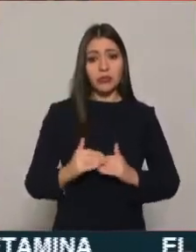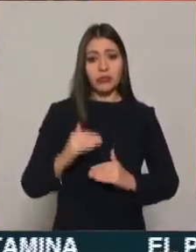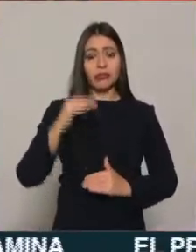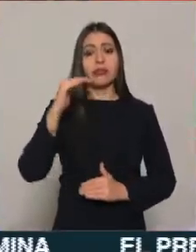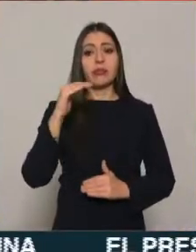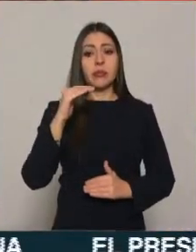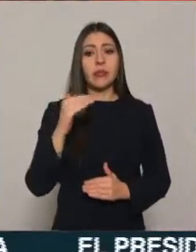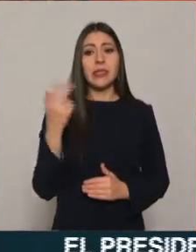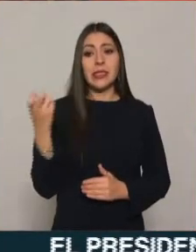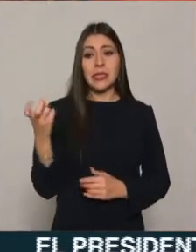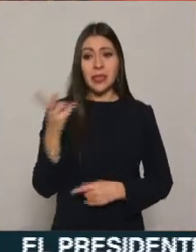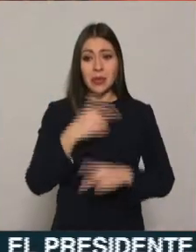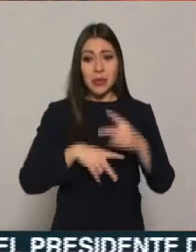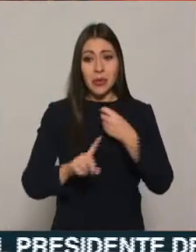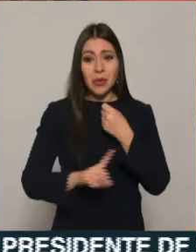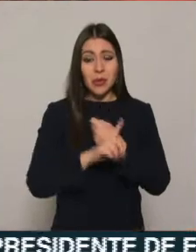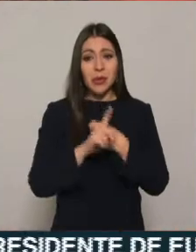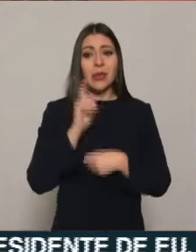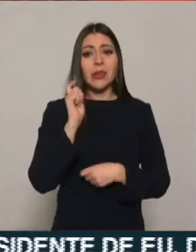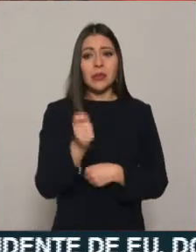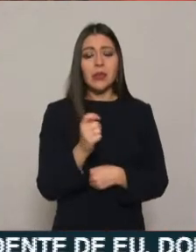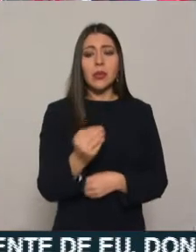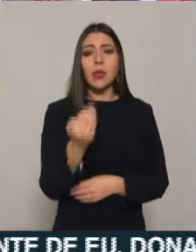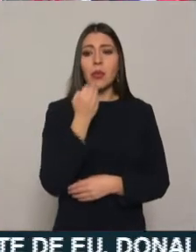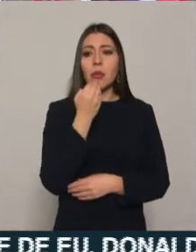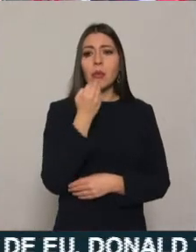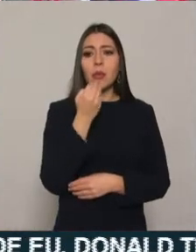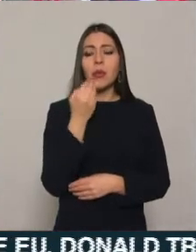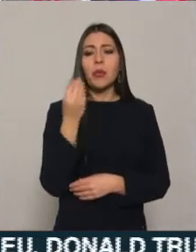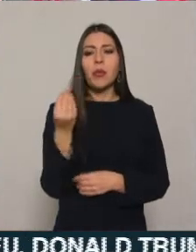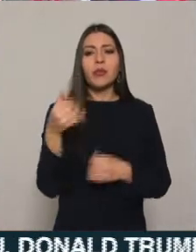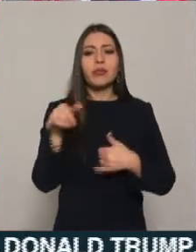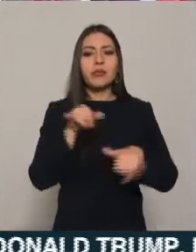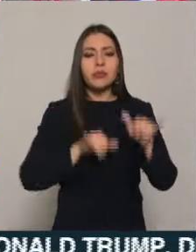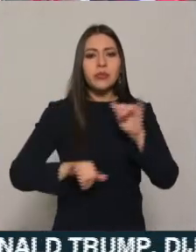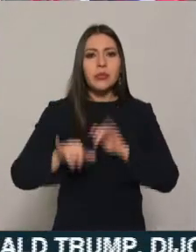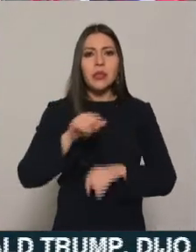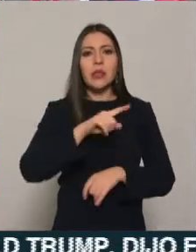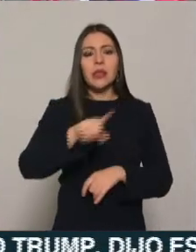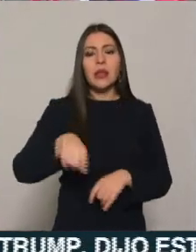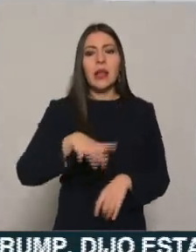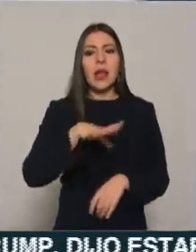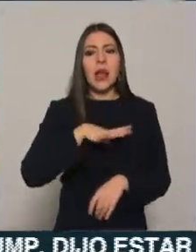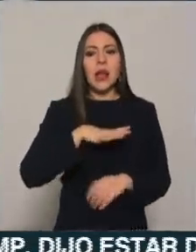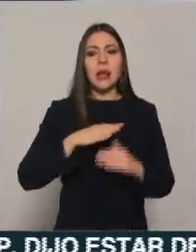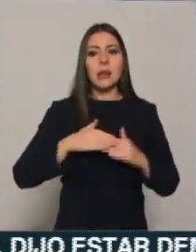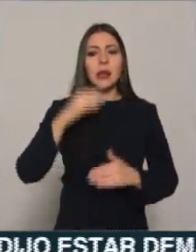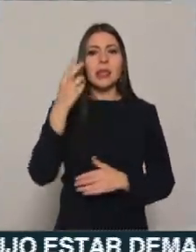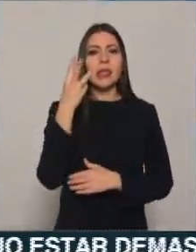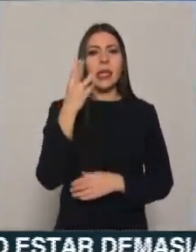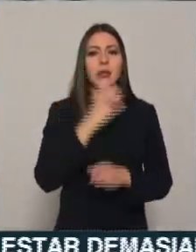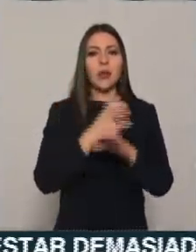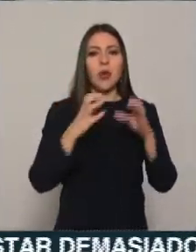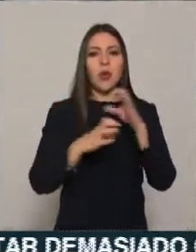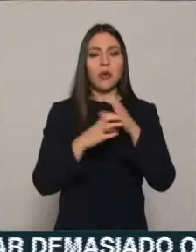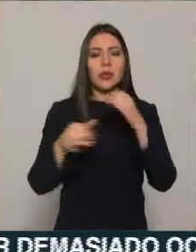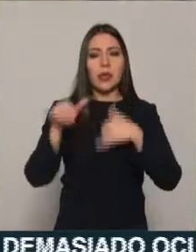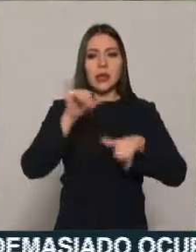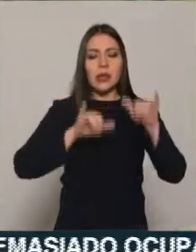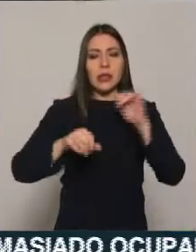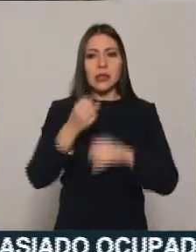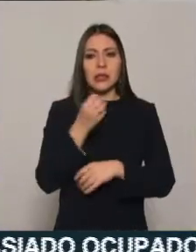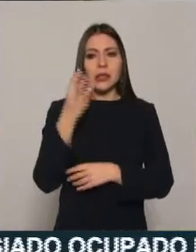que propicia esta condición corporal es el consumo de alimentos procesados, que son aquellos que tienen más de 3 ingredientes. Así lo